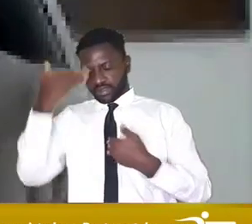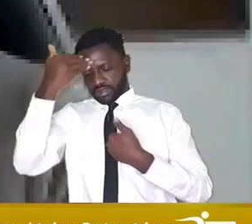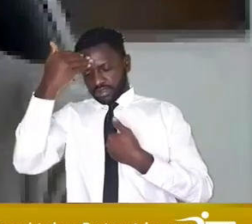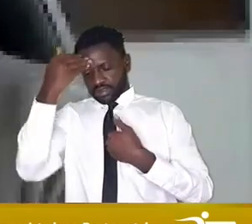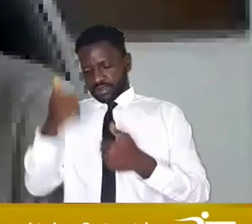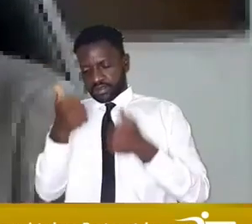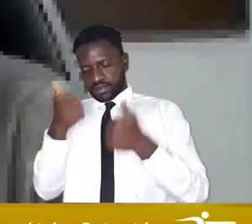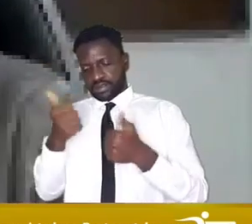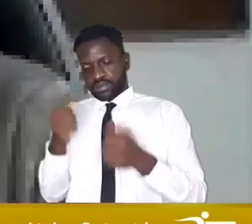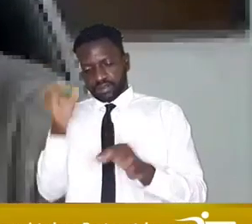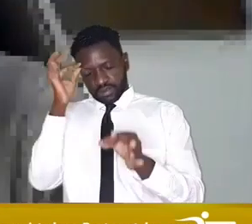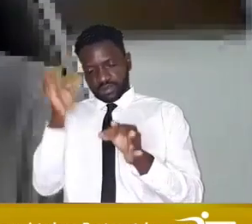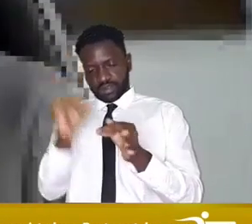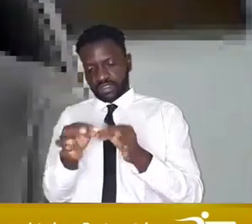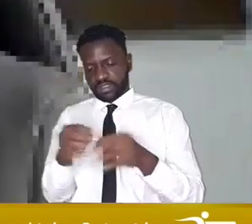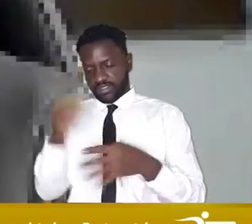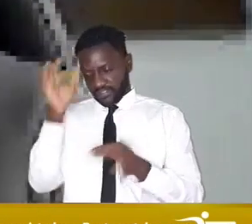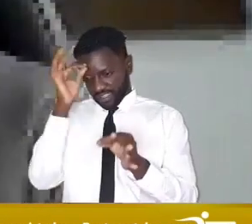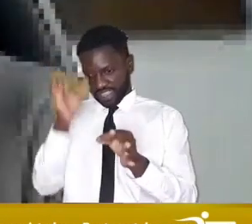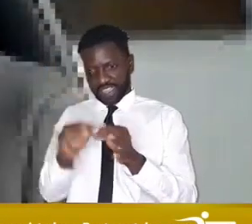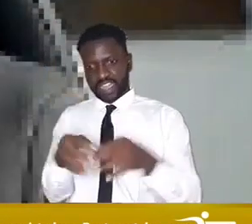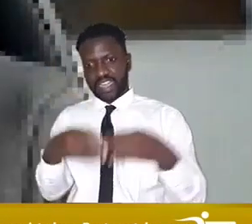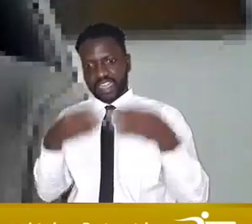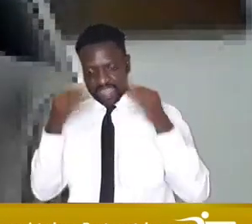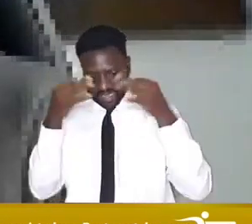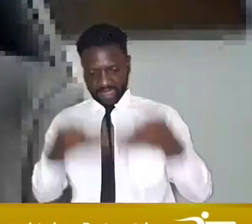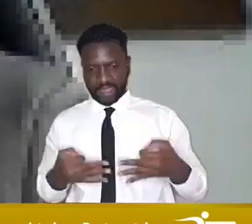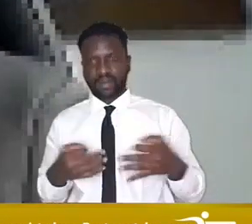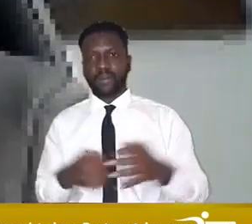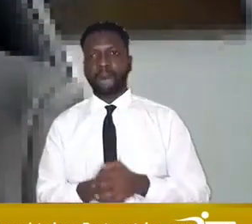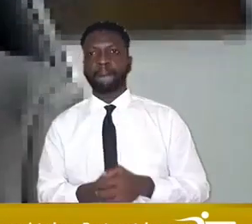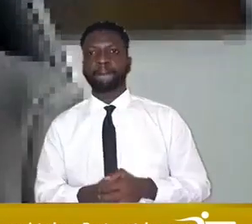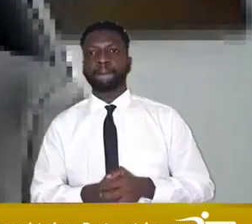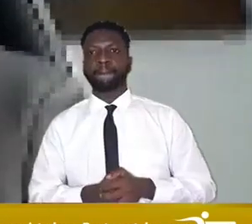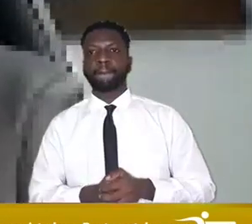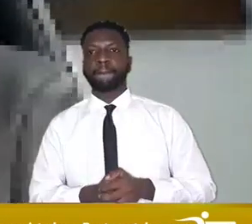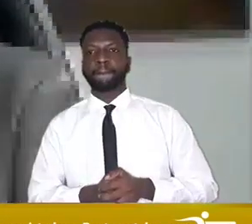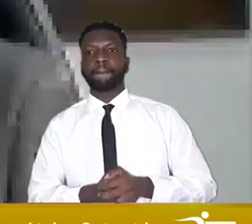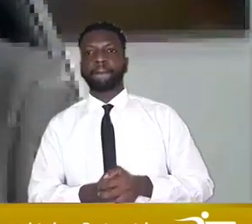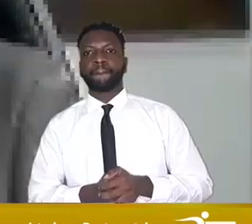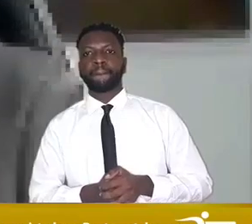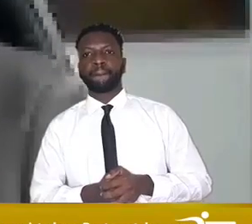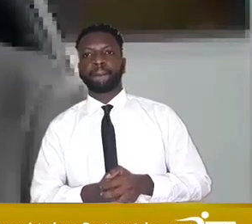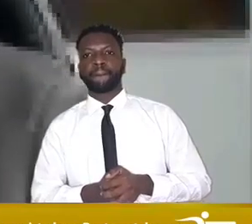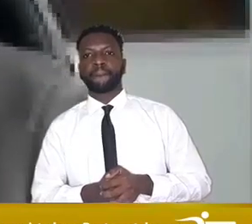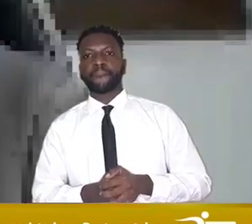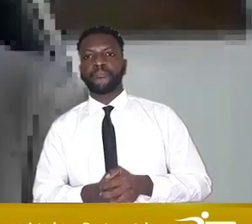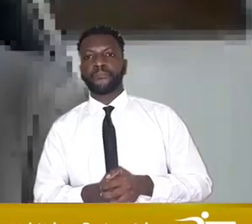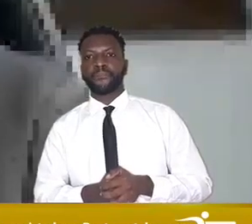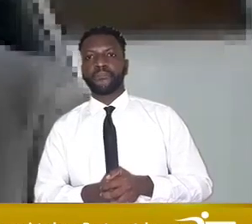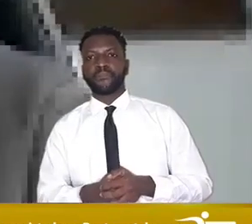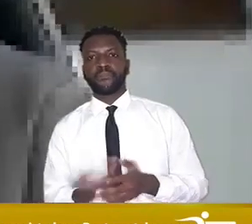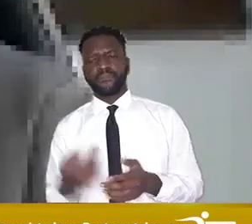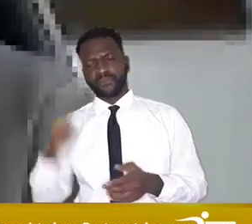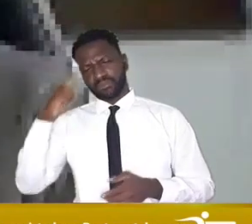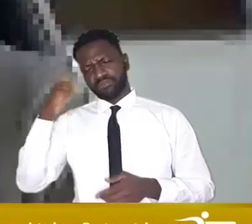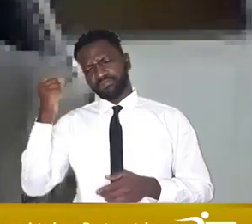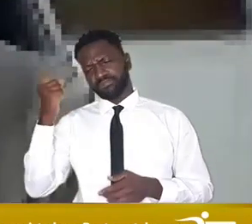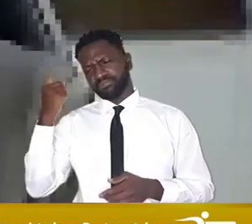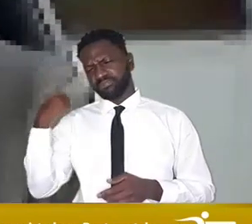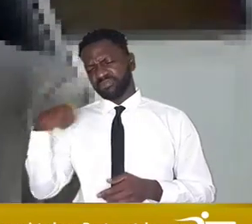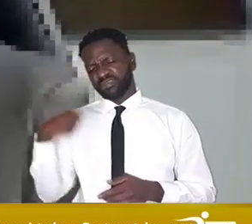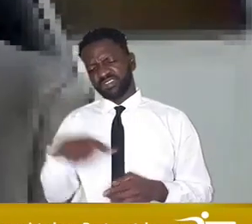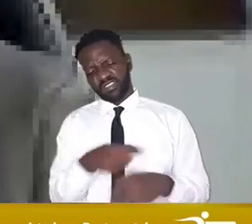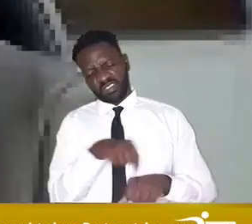no fingida. Gloria al Señor. Bueno, vamos a reflexionar un poco sobre esto. Es un